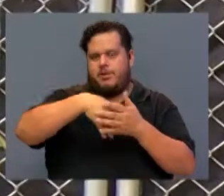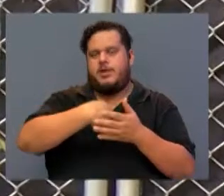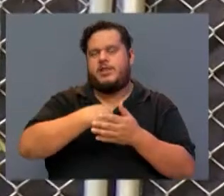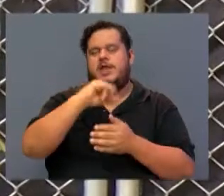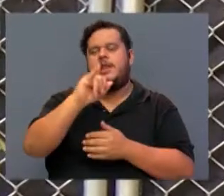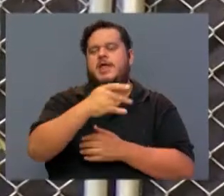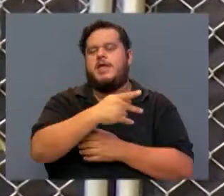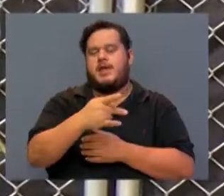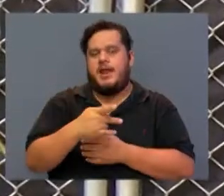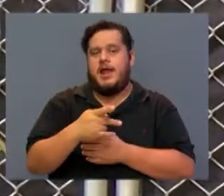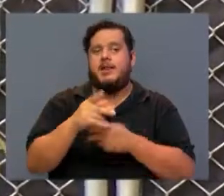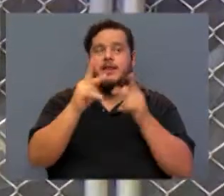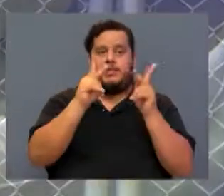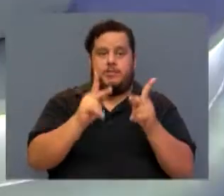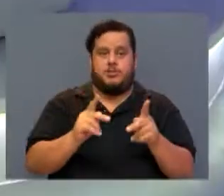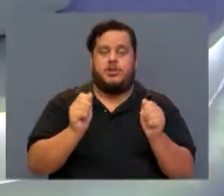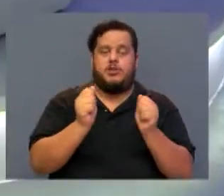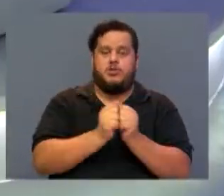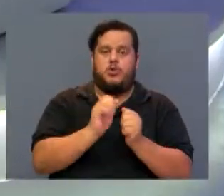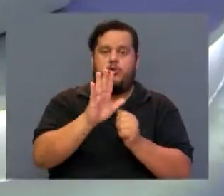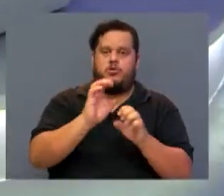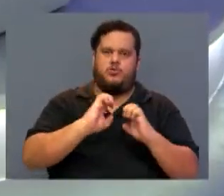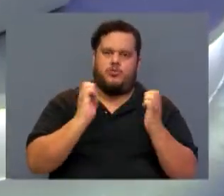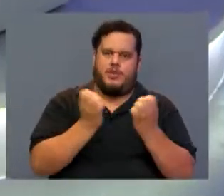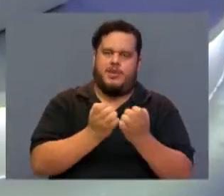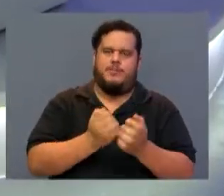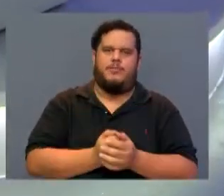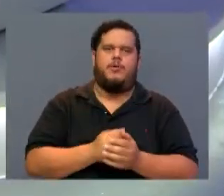la gente con su equipo. Con su